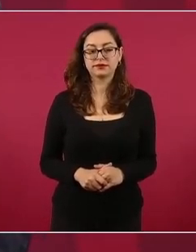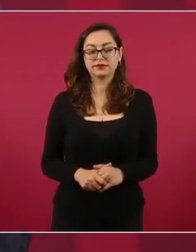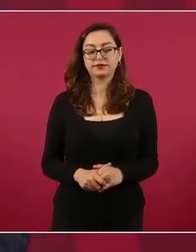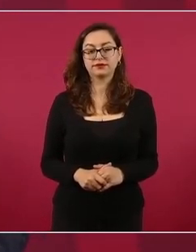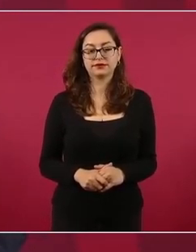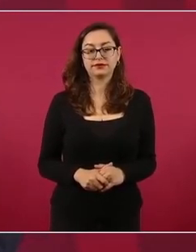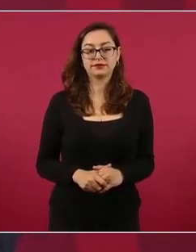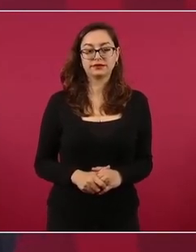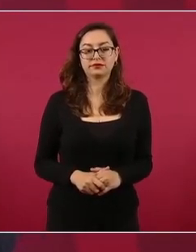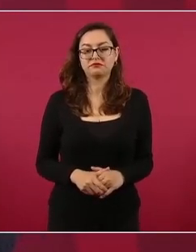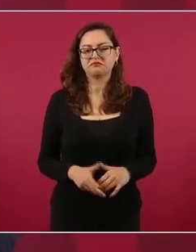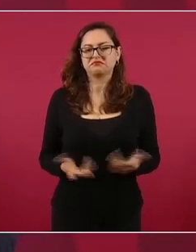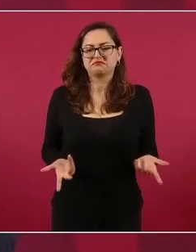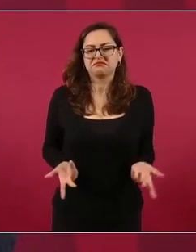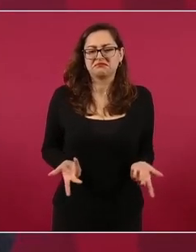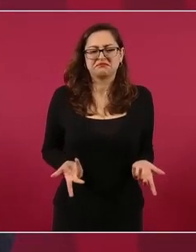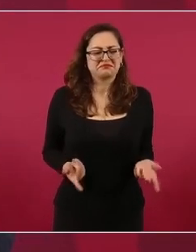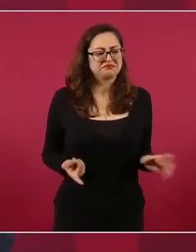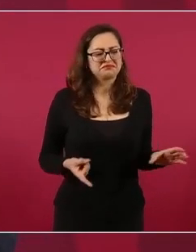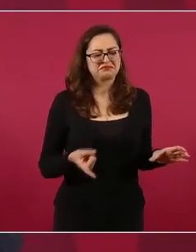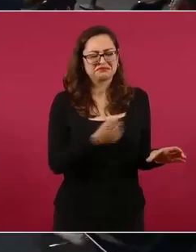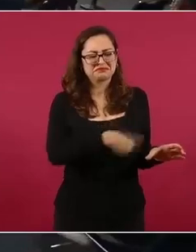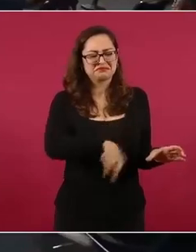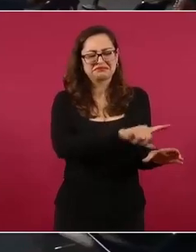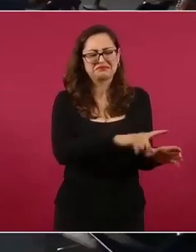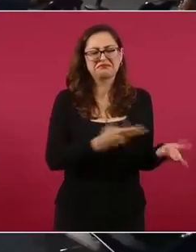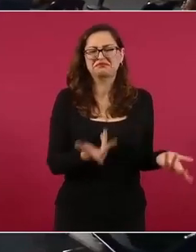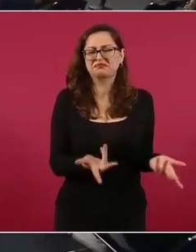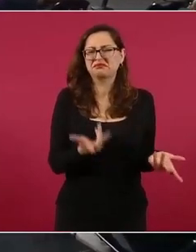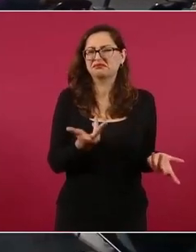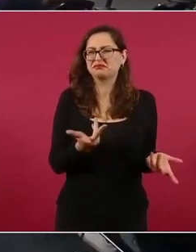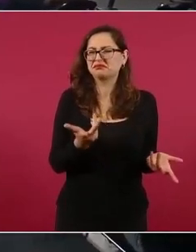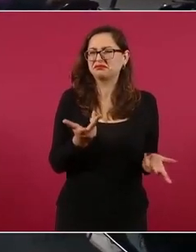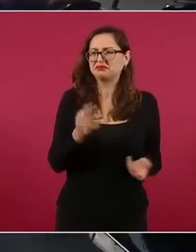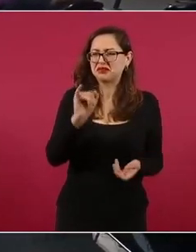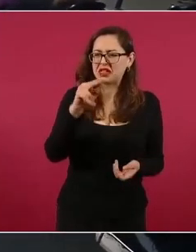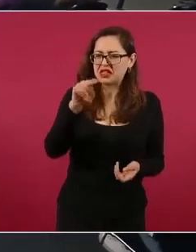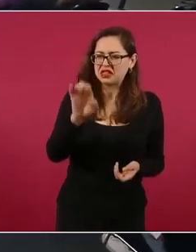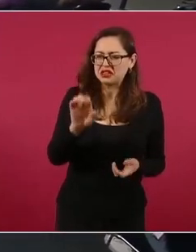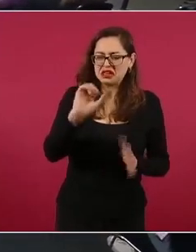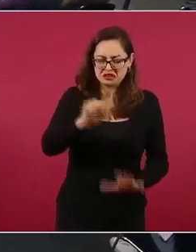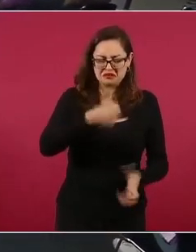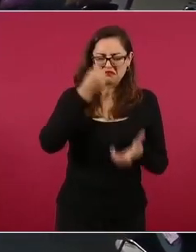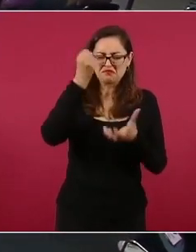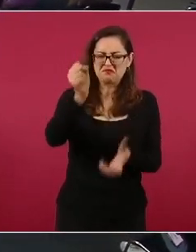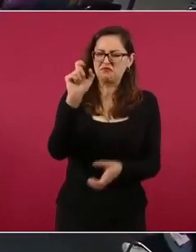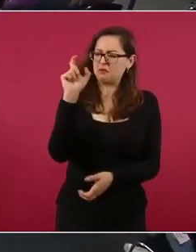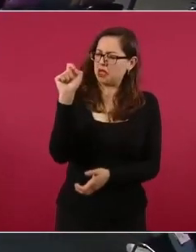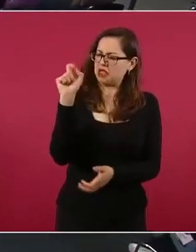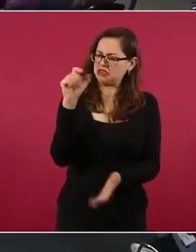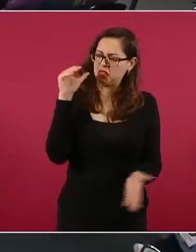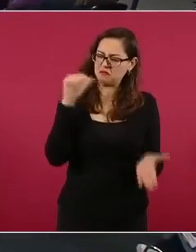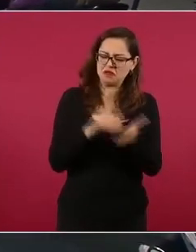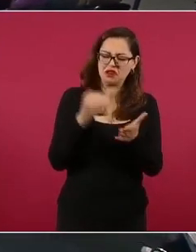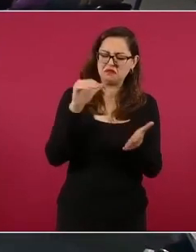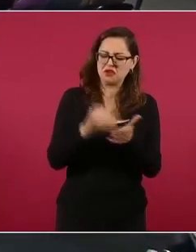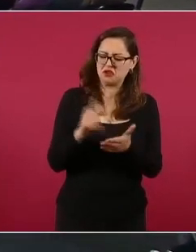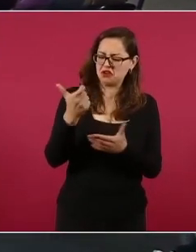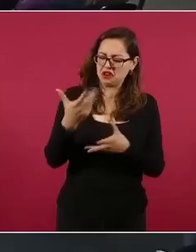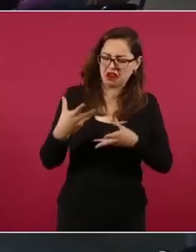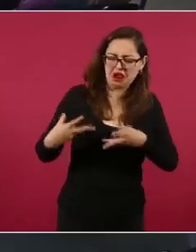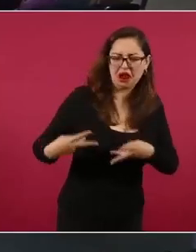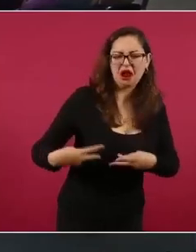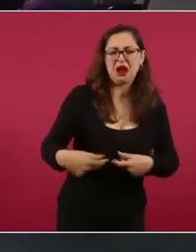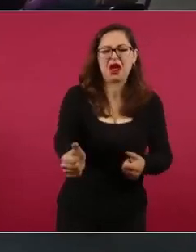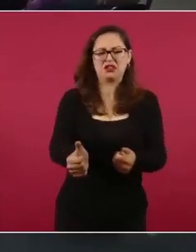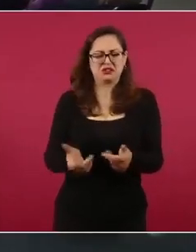a ellos no les importa que se gasten 20 mil millones de pesos en